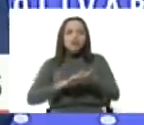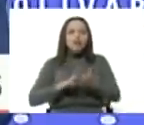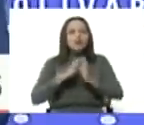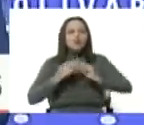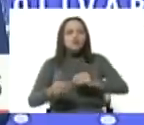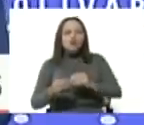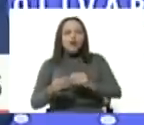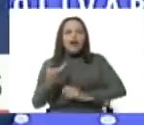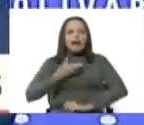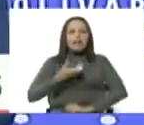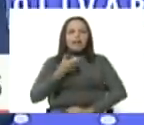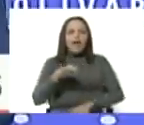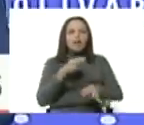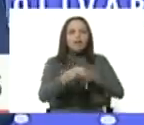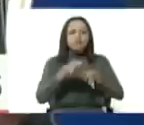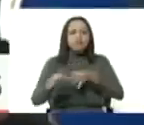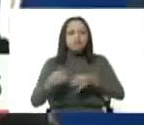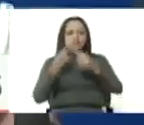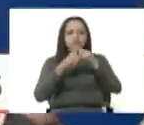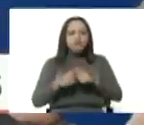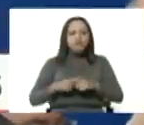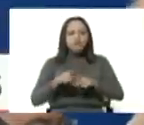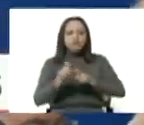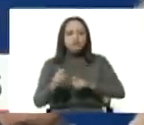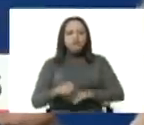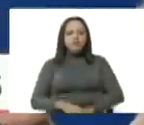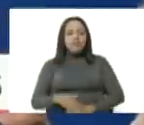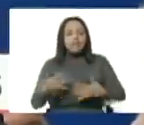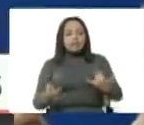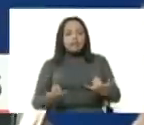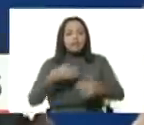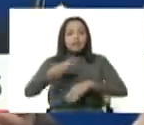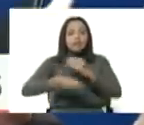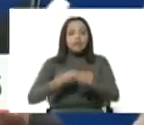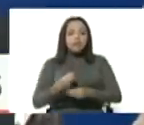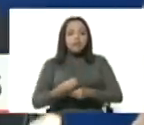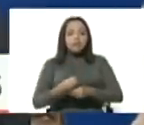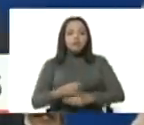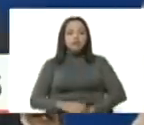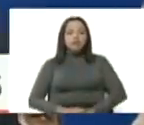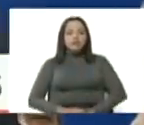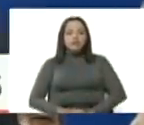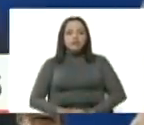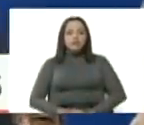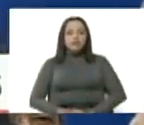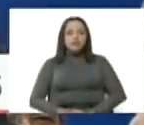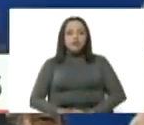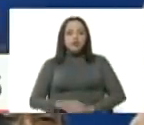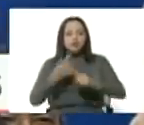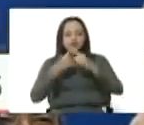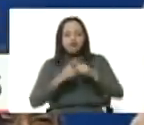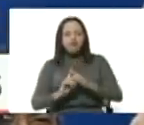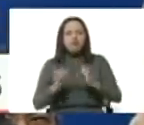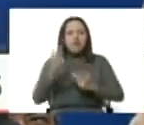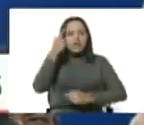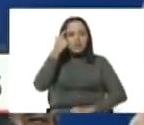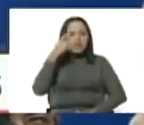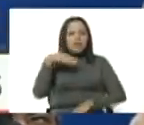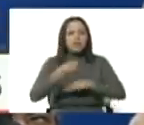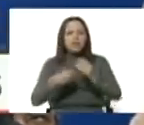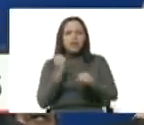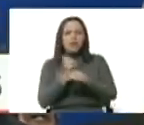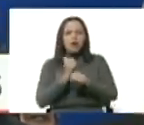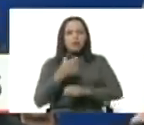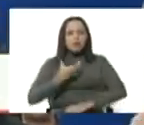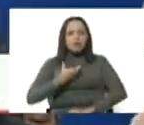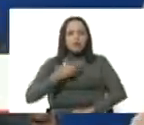cuenta recaudadora esta semana que viene? Ya hicimos un cronograma. Ayer trabajamos con la alcaldesa de Caracas, hicimos un cronograma, presidente.